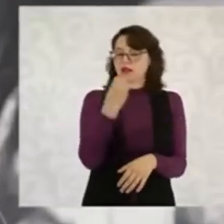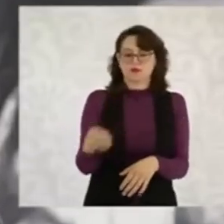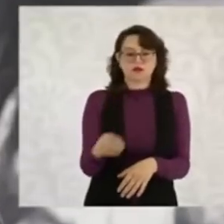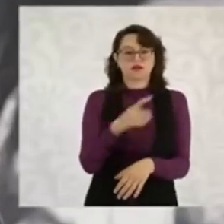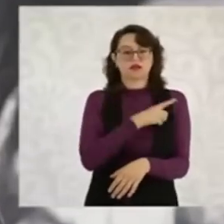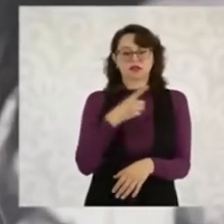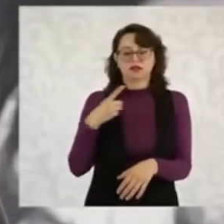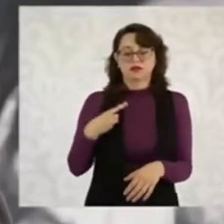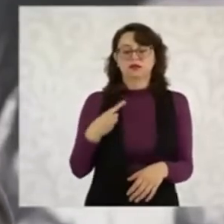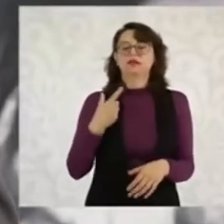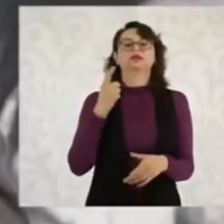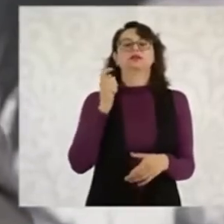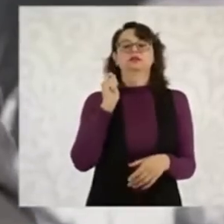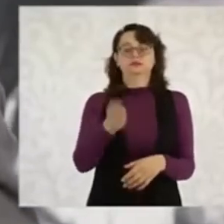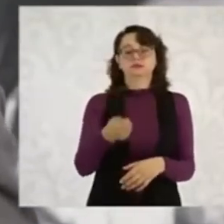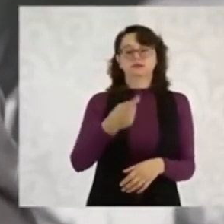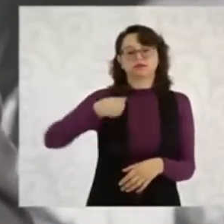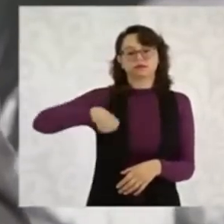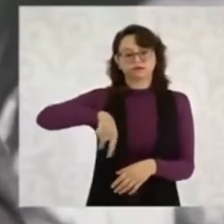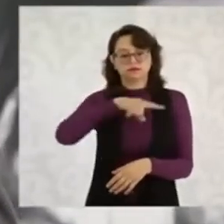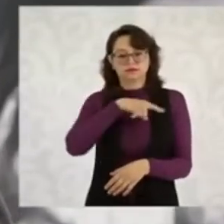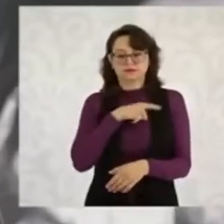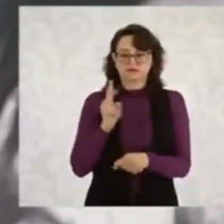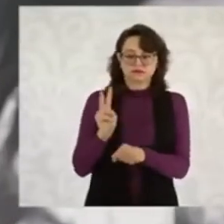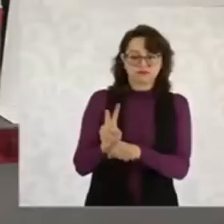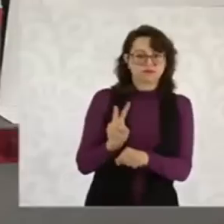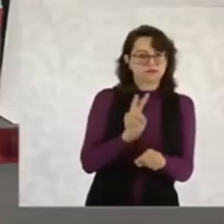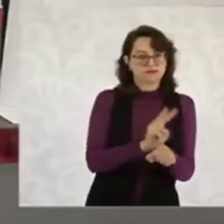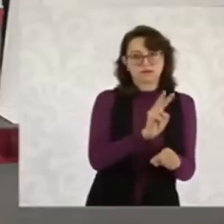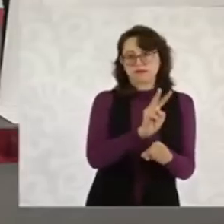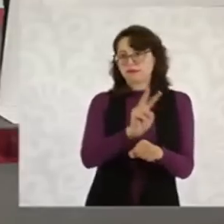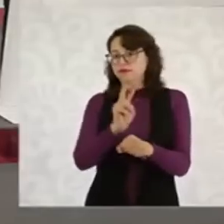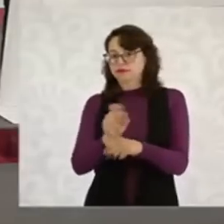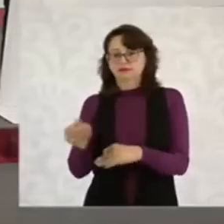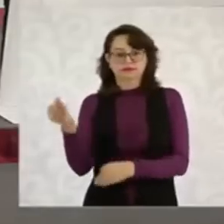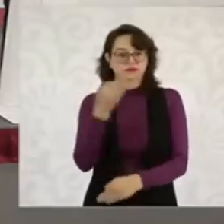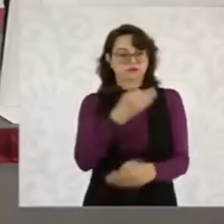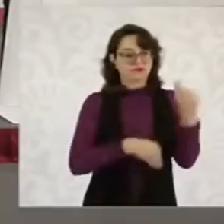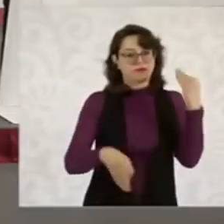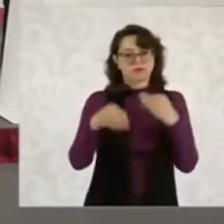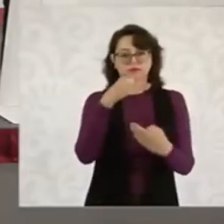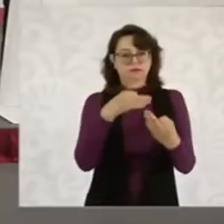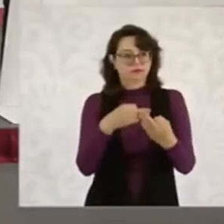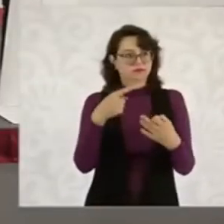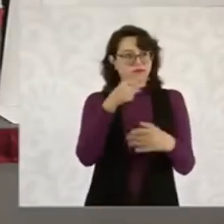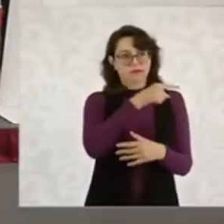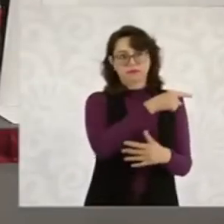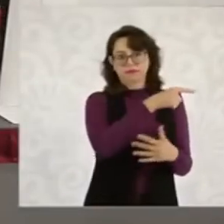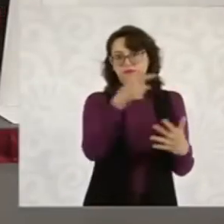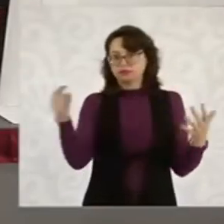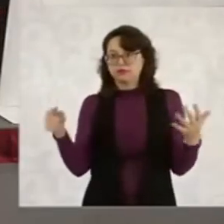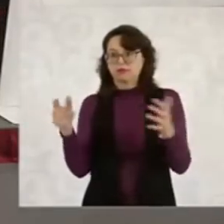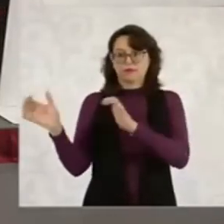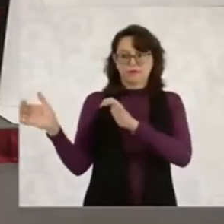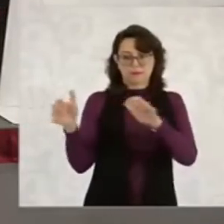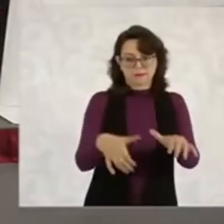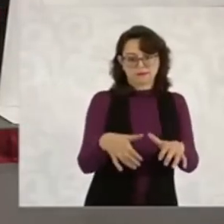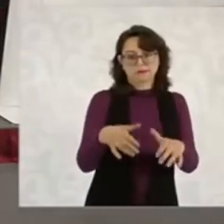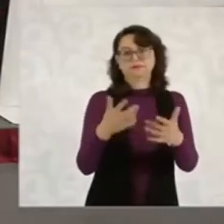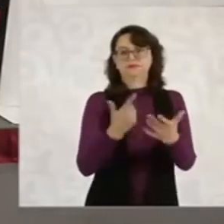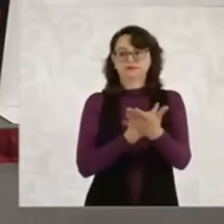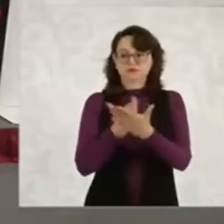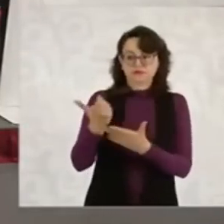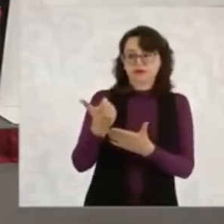donde lo que vamos a hacer es dar un seguimiento pues a toda la operación de los mecanismos de inscripción, de cotización y protección frente